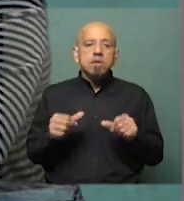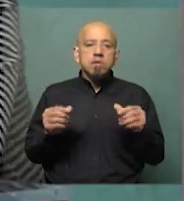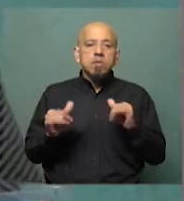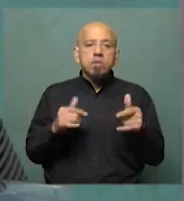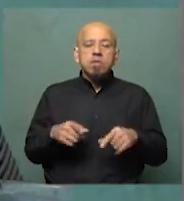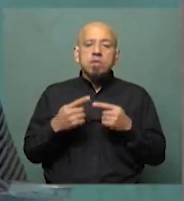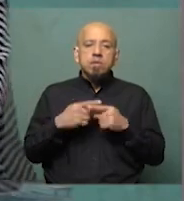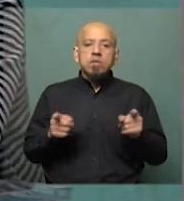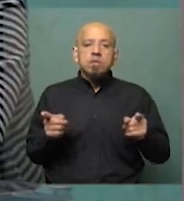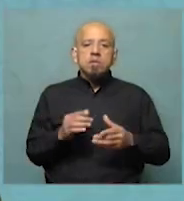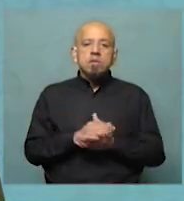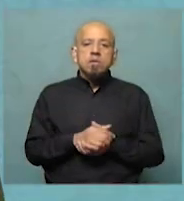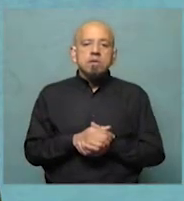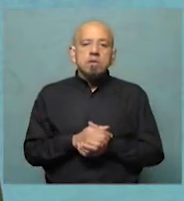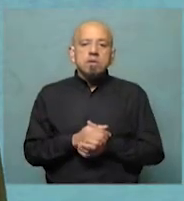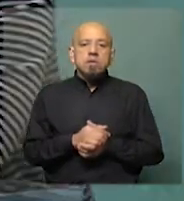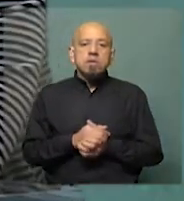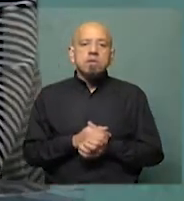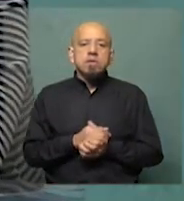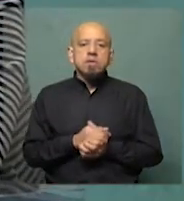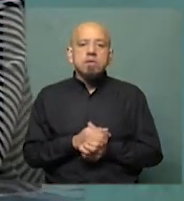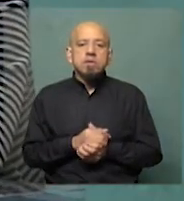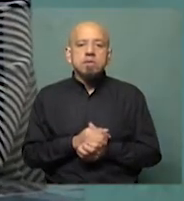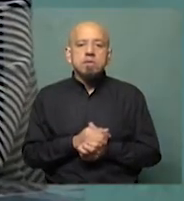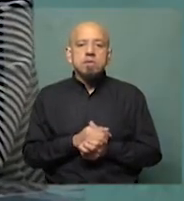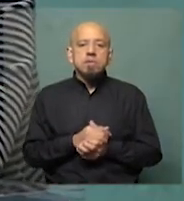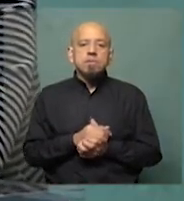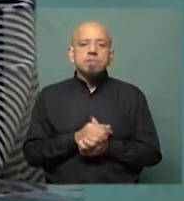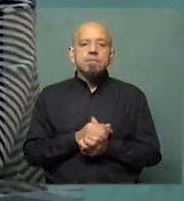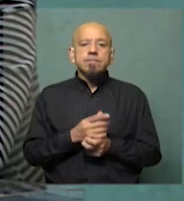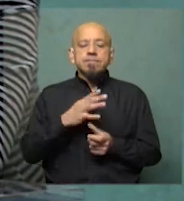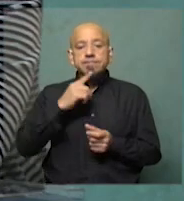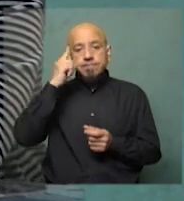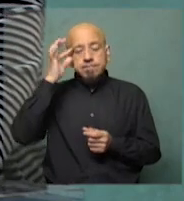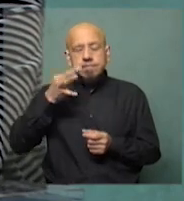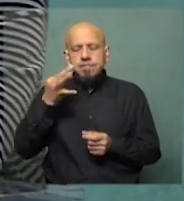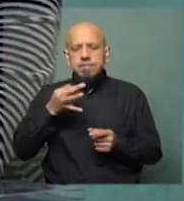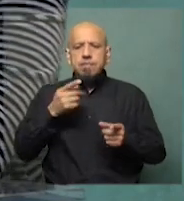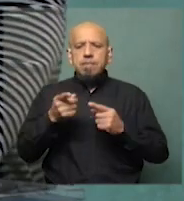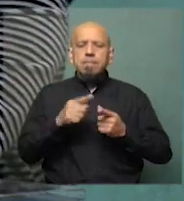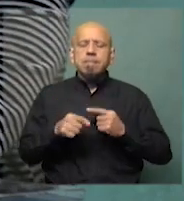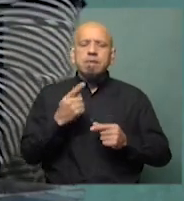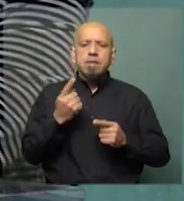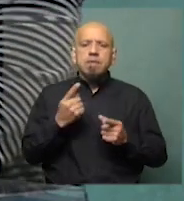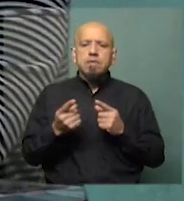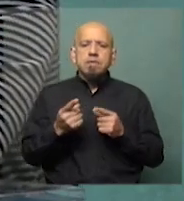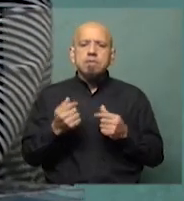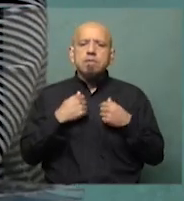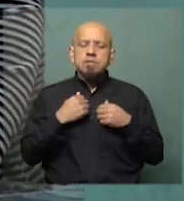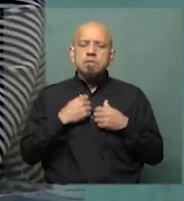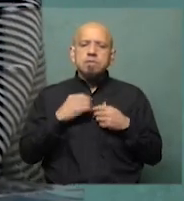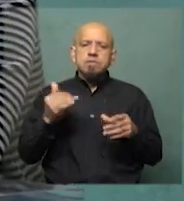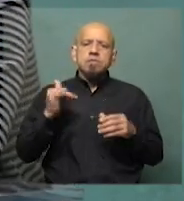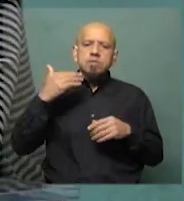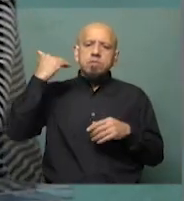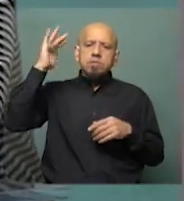¿no? Que hay que refrescar la mirada, ¿no? O sea, en realidad, la primera impresión, a veces uno dice, ay, pero yo estoy lejano de eso, ¿y